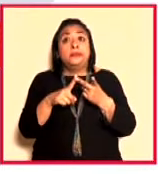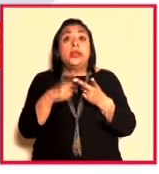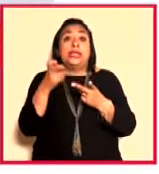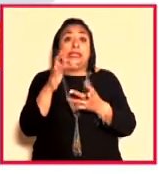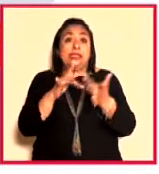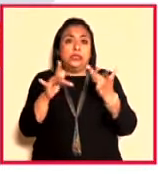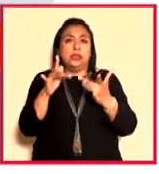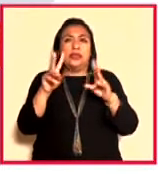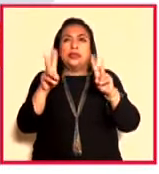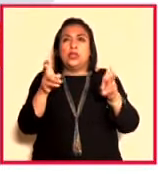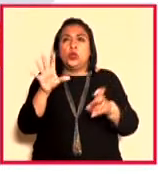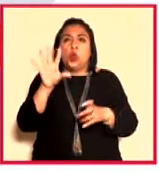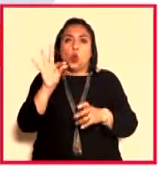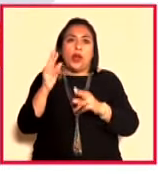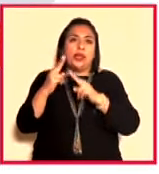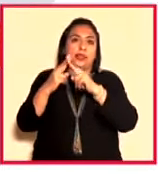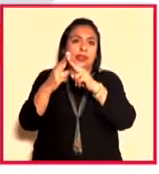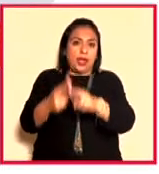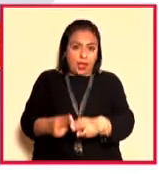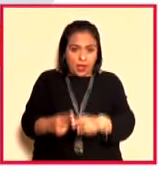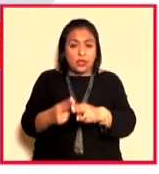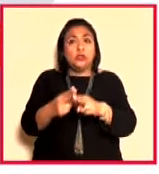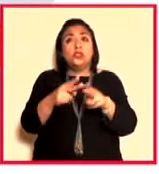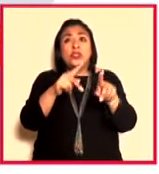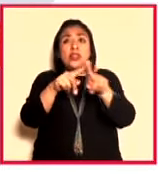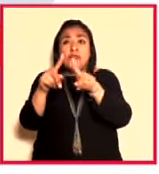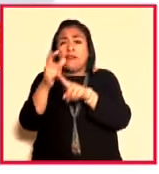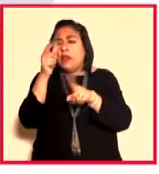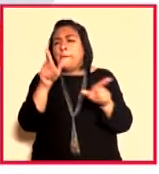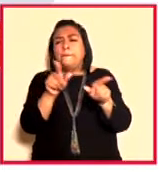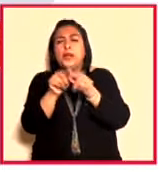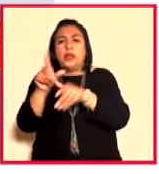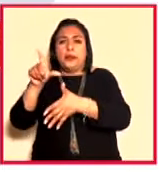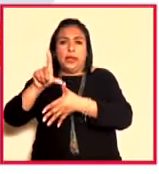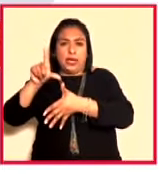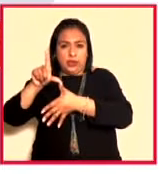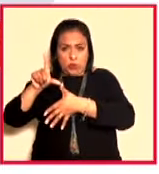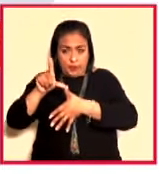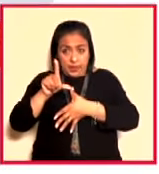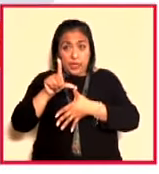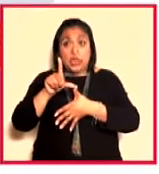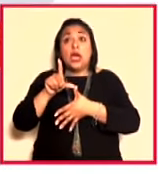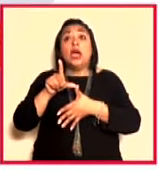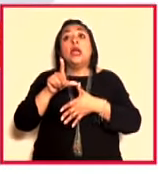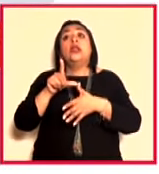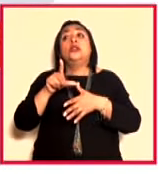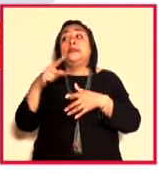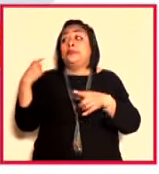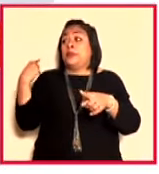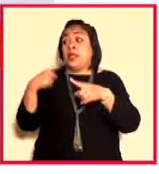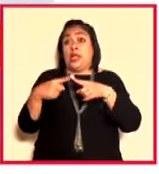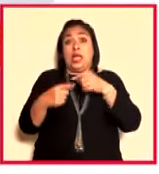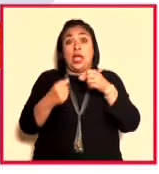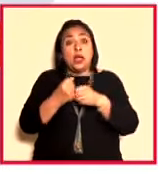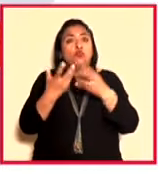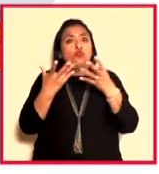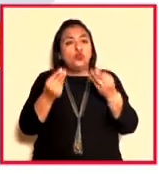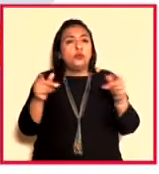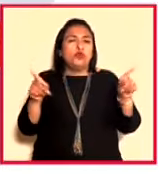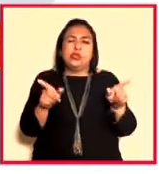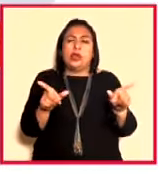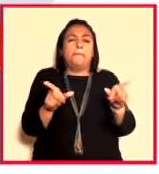un disco que hemos titulado 40 aniversario, con una serie de obras breves latinoamericanas. A lo largo de estos años hemos ido acumulando muchas piezas cortas,